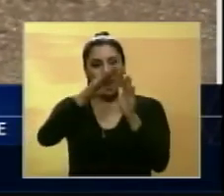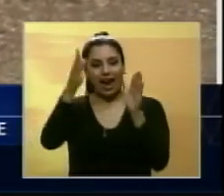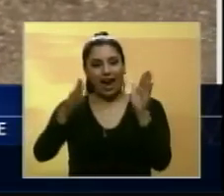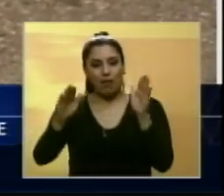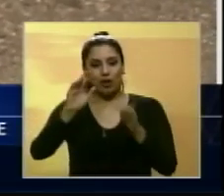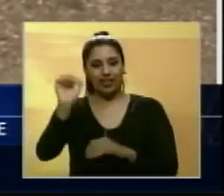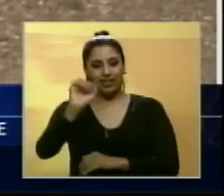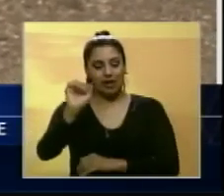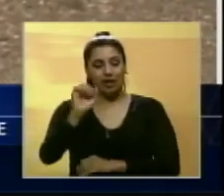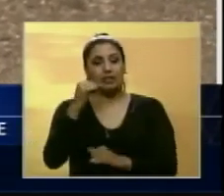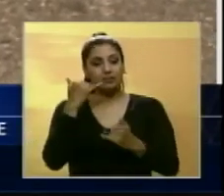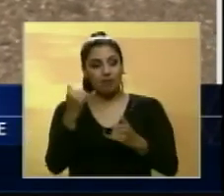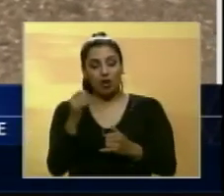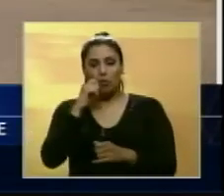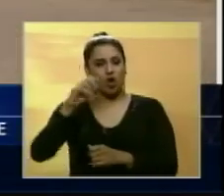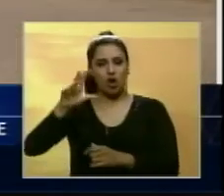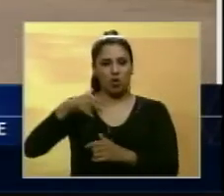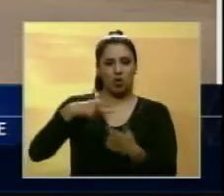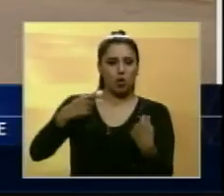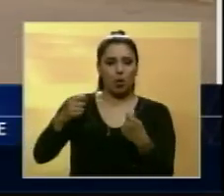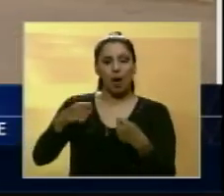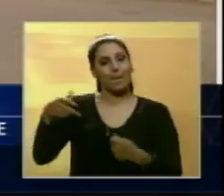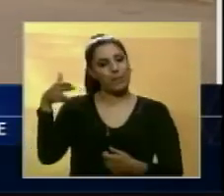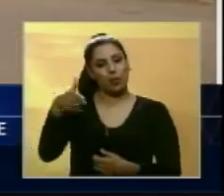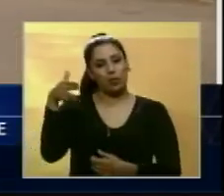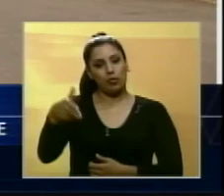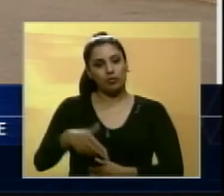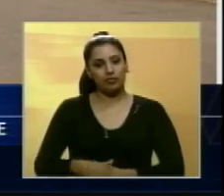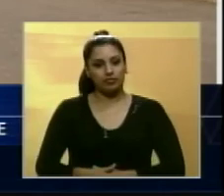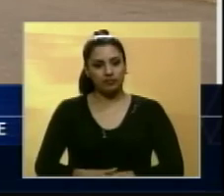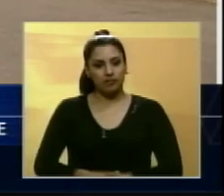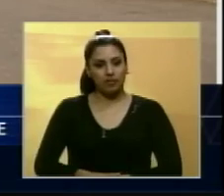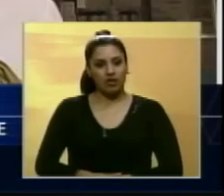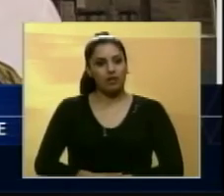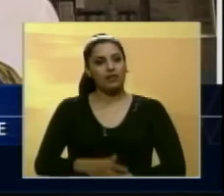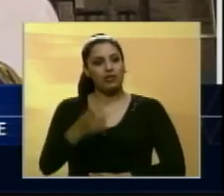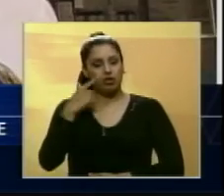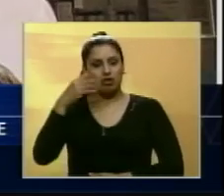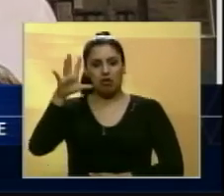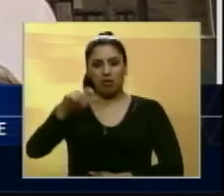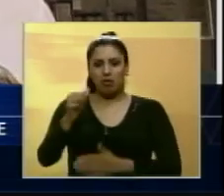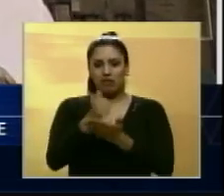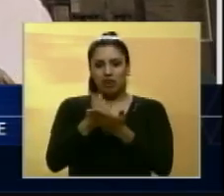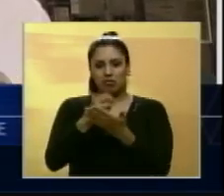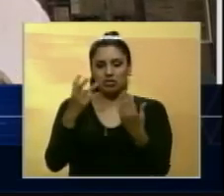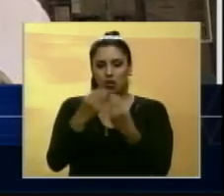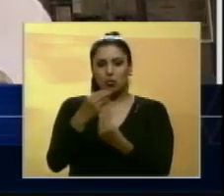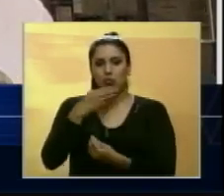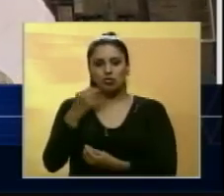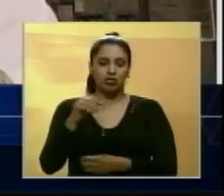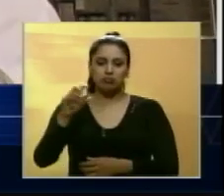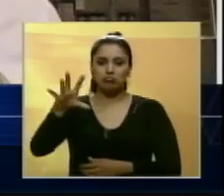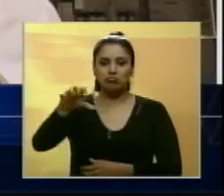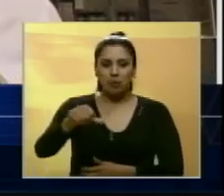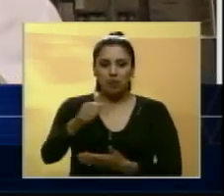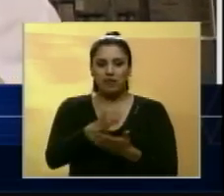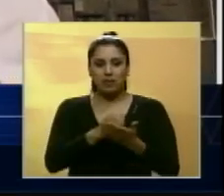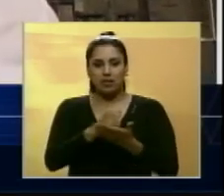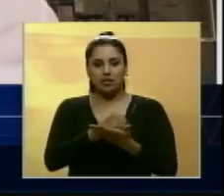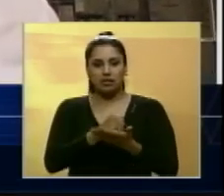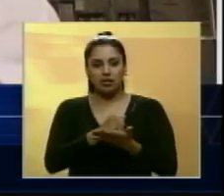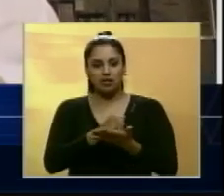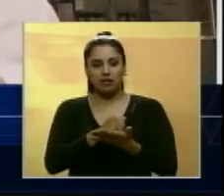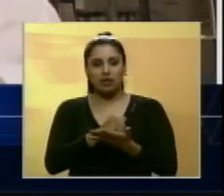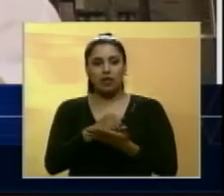camioneta. Presumen que opuso resistencia y les dispararon. El señor estaba comprando aquí en la farmacia junto con una muchacha.